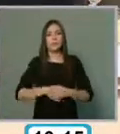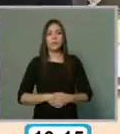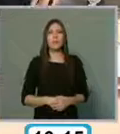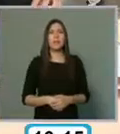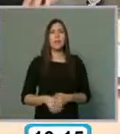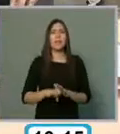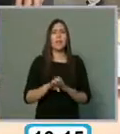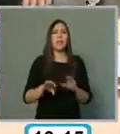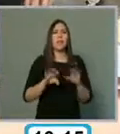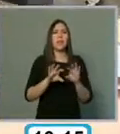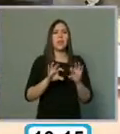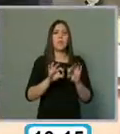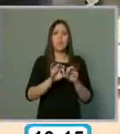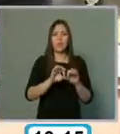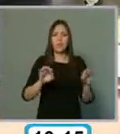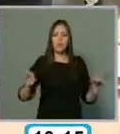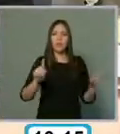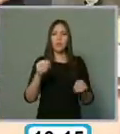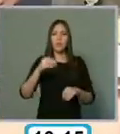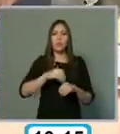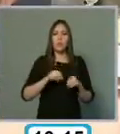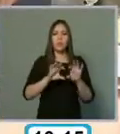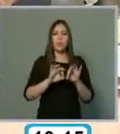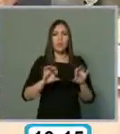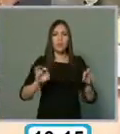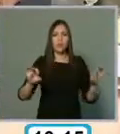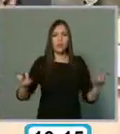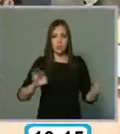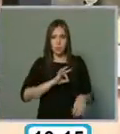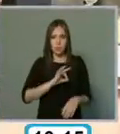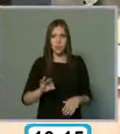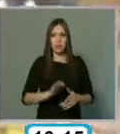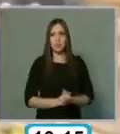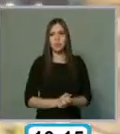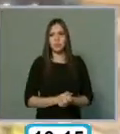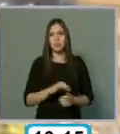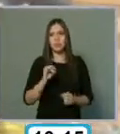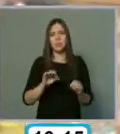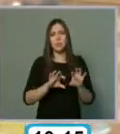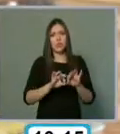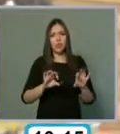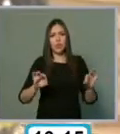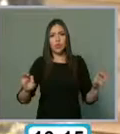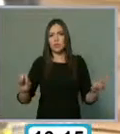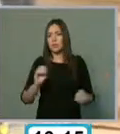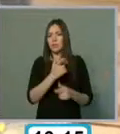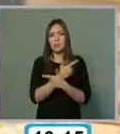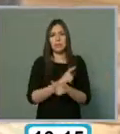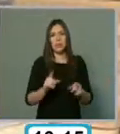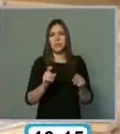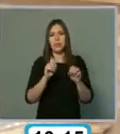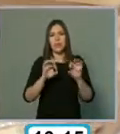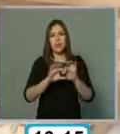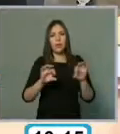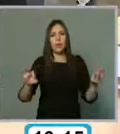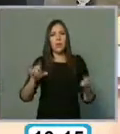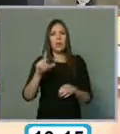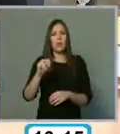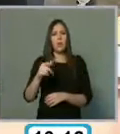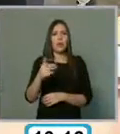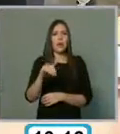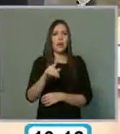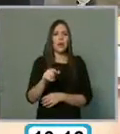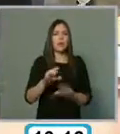longaniza usamos chorizo? Se puede ¿Chorizo? también. Chorizo, sí, o sea, cualquier longaniza, chorizo, nada más cambia tantito lo que son